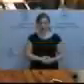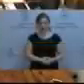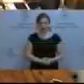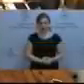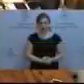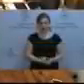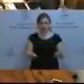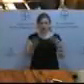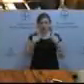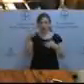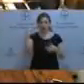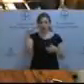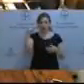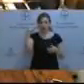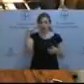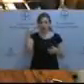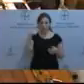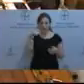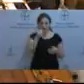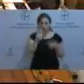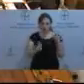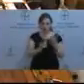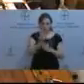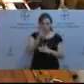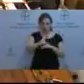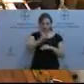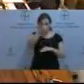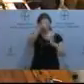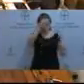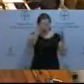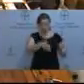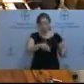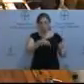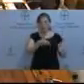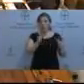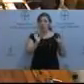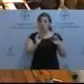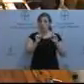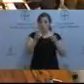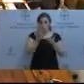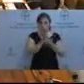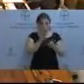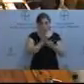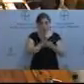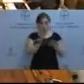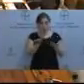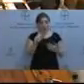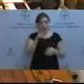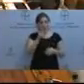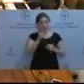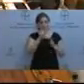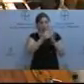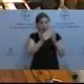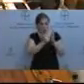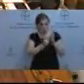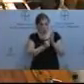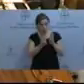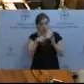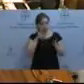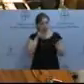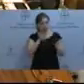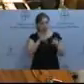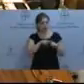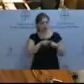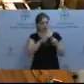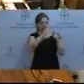Gracias, presidente. Buenos días, consejero. En este inicio del curso, cuando observamos los datos y nos fijamos en las cifras,